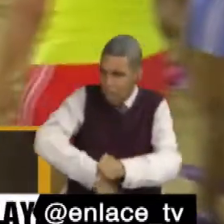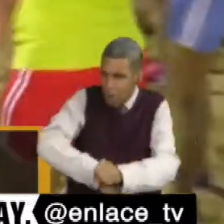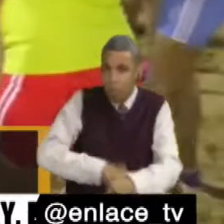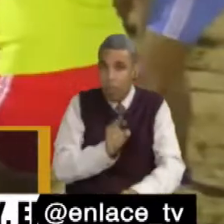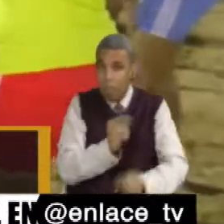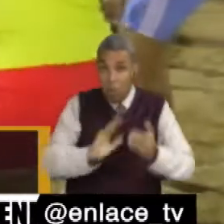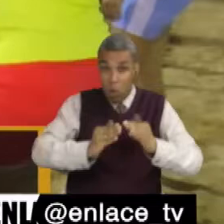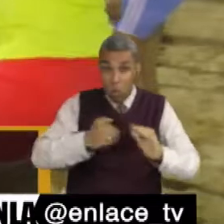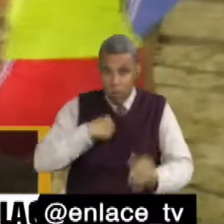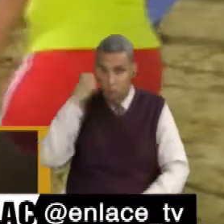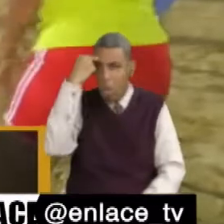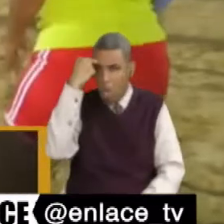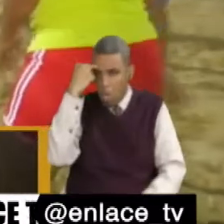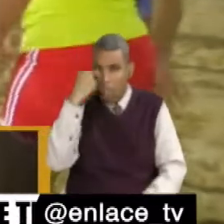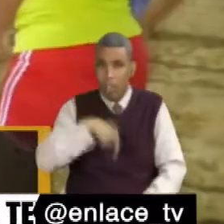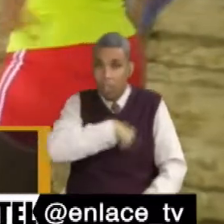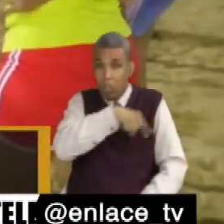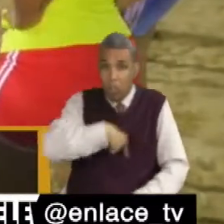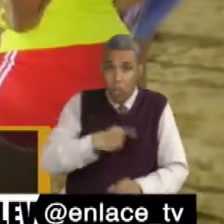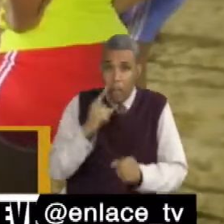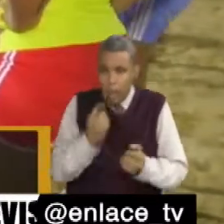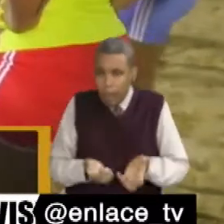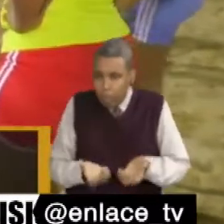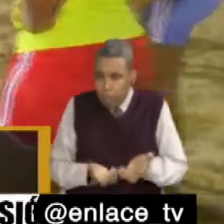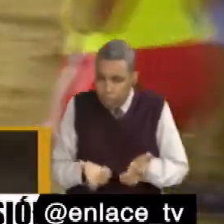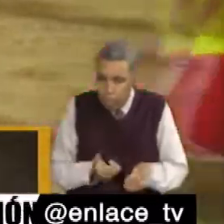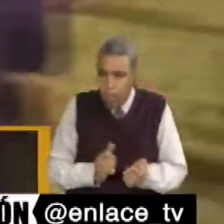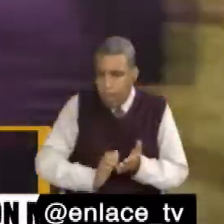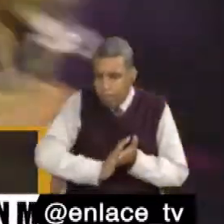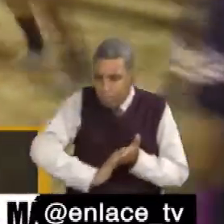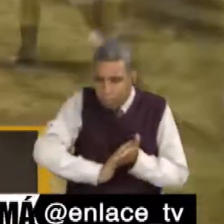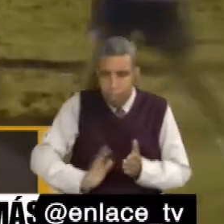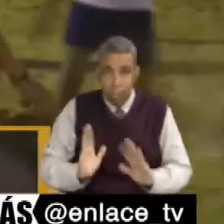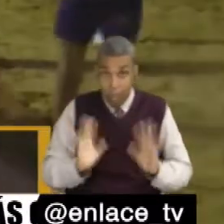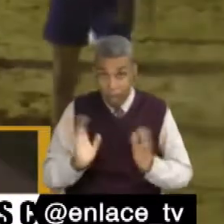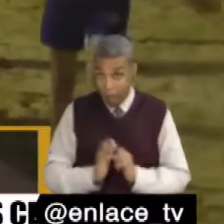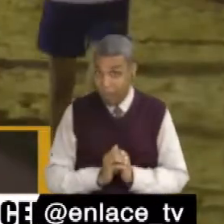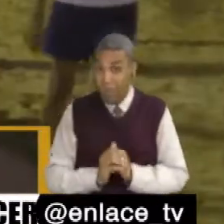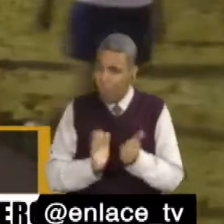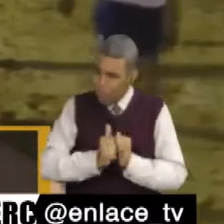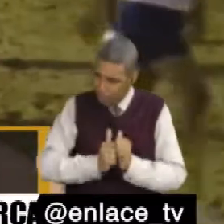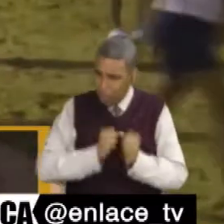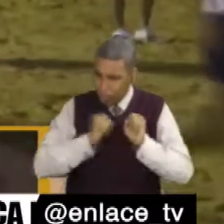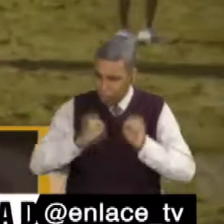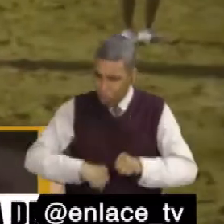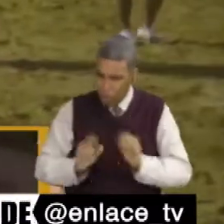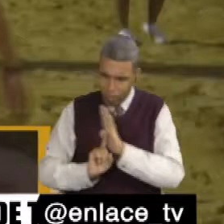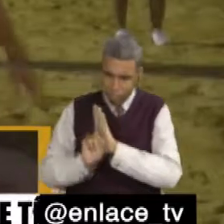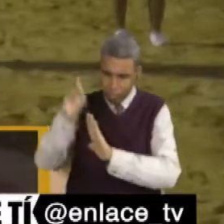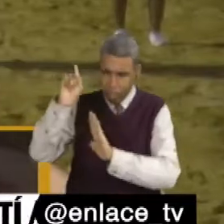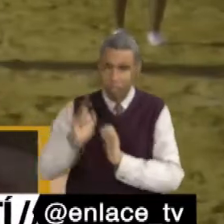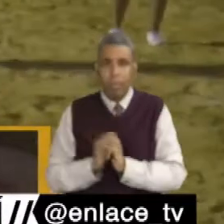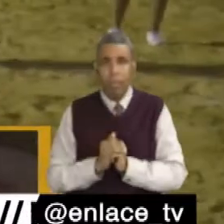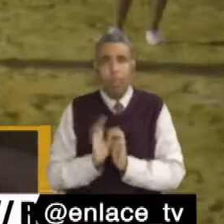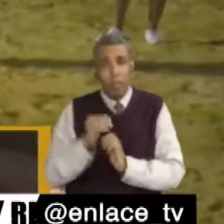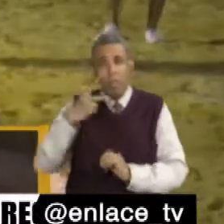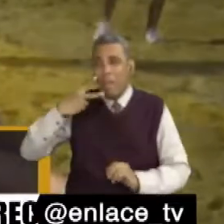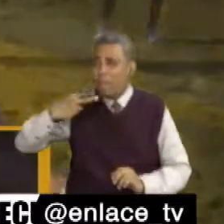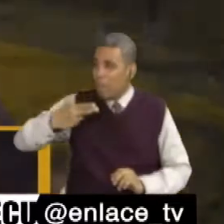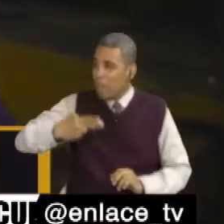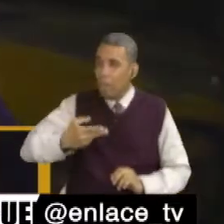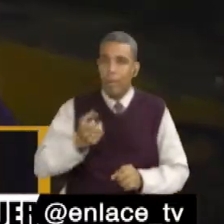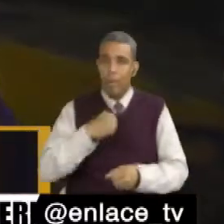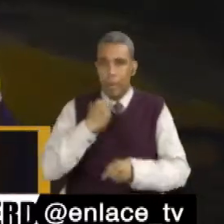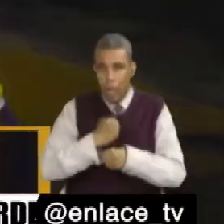comunidad que nosotras las mujeres también podemos y que amamos el deporte. Es algo que me parece muy interesante, salir de la rutina porque no todo es trabajo.